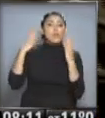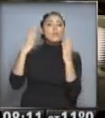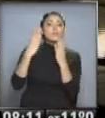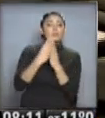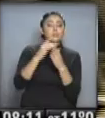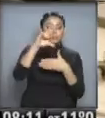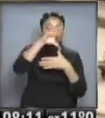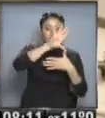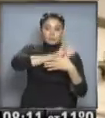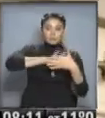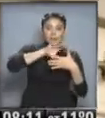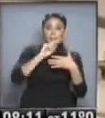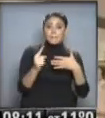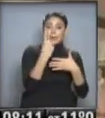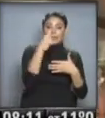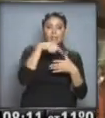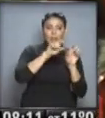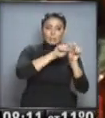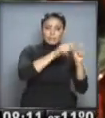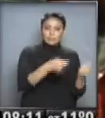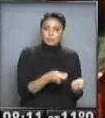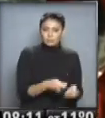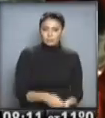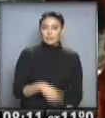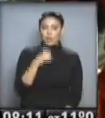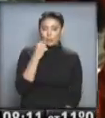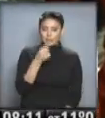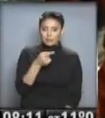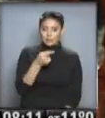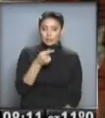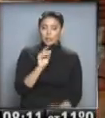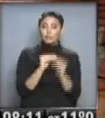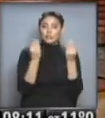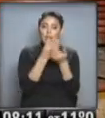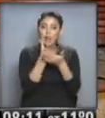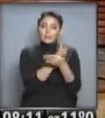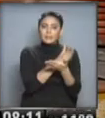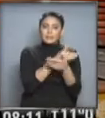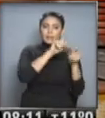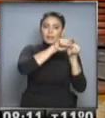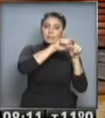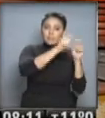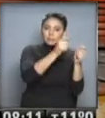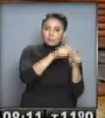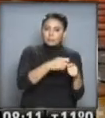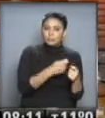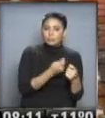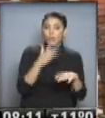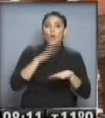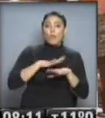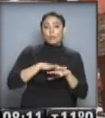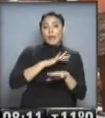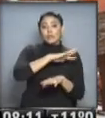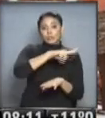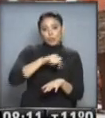de habla hispana. Y están a la deriva. La mitad de los coches presentan faltantes o roturas propias de los robos